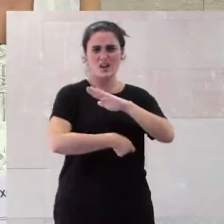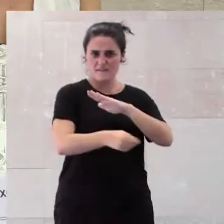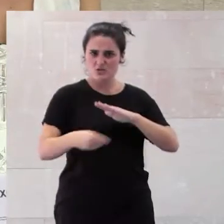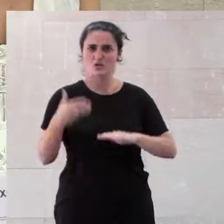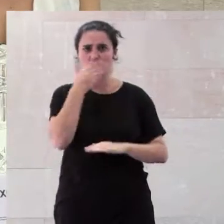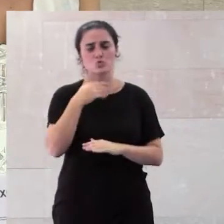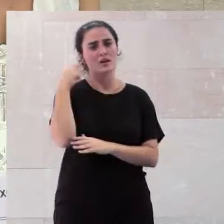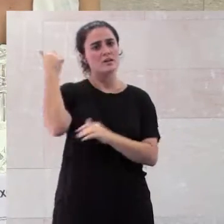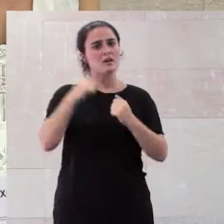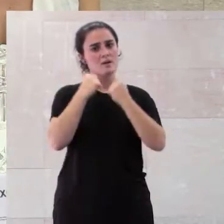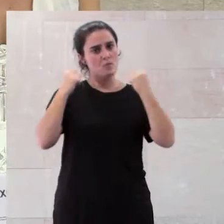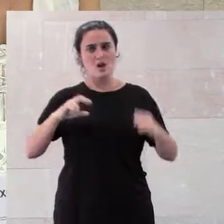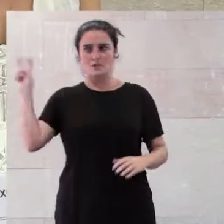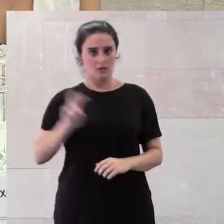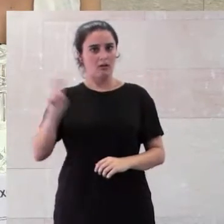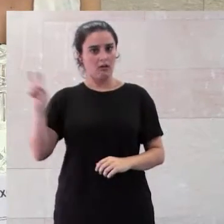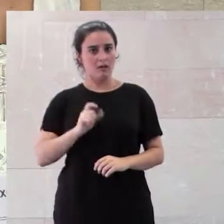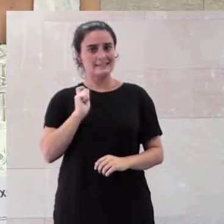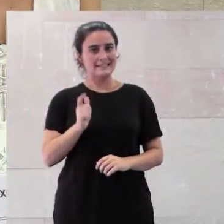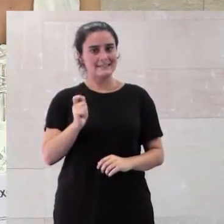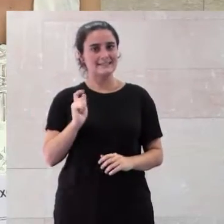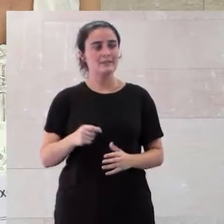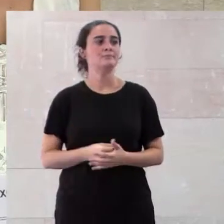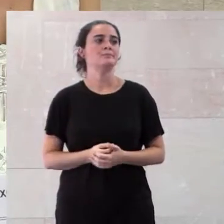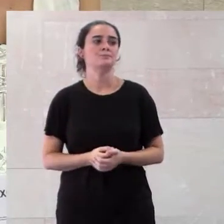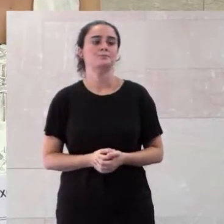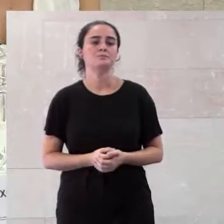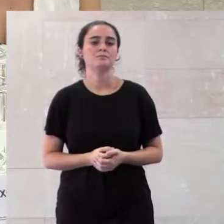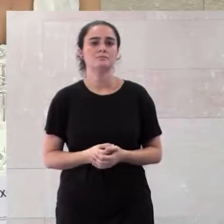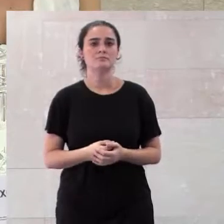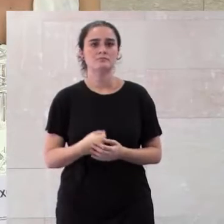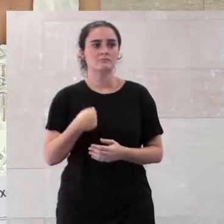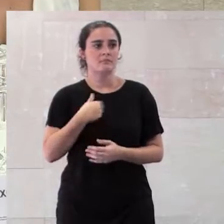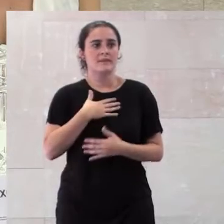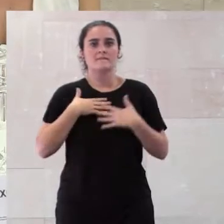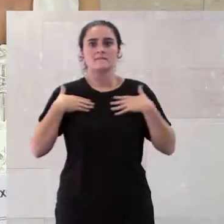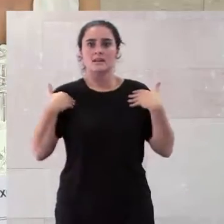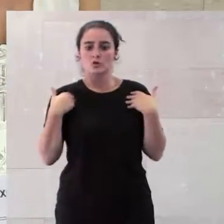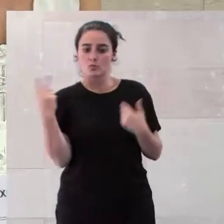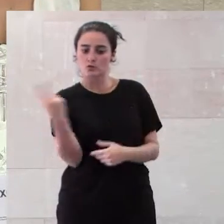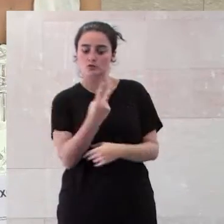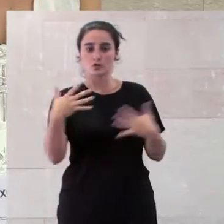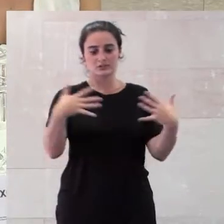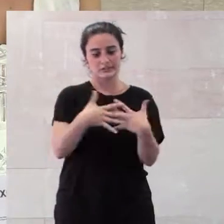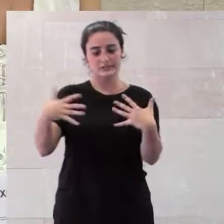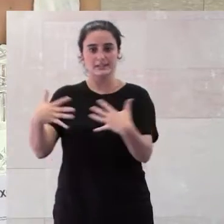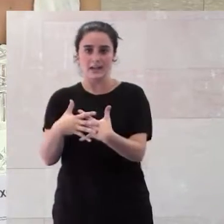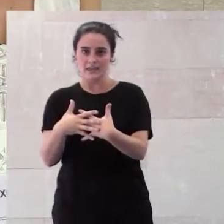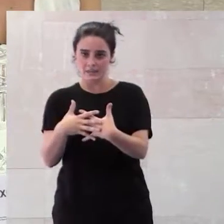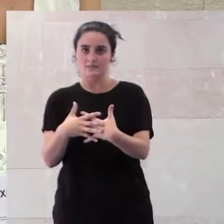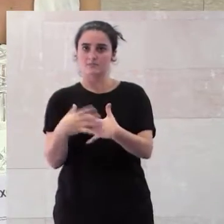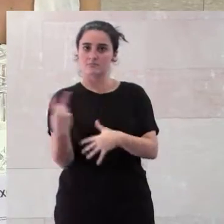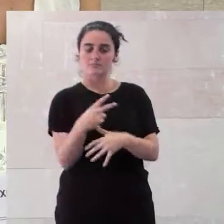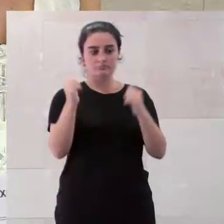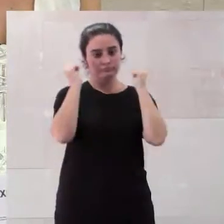Escuela de Empoderamiento, o más de una por lo menos. ¿Qué me propongo hacer? Estudiar las dos redes. Entre